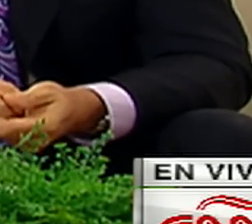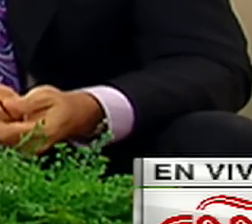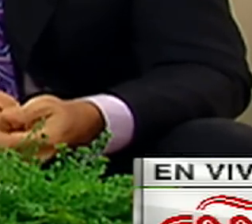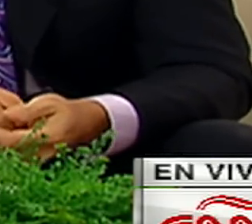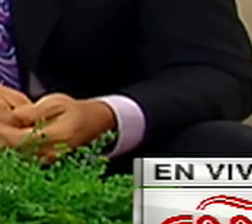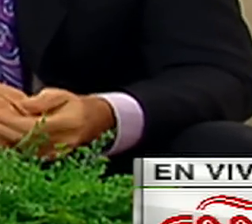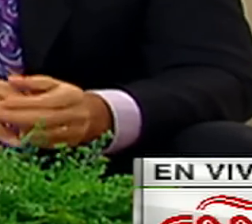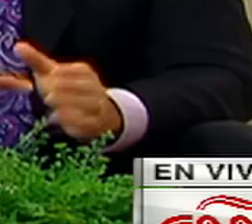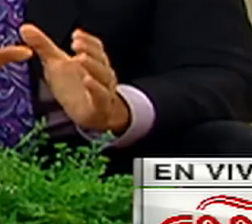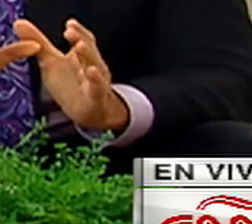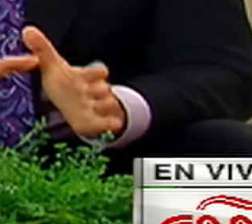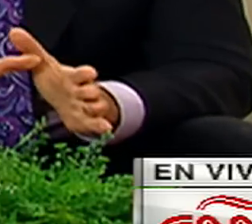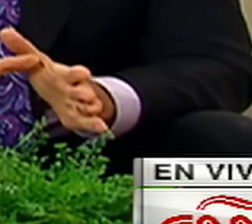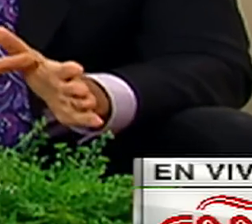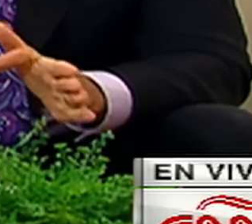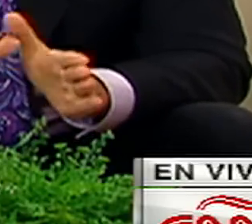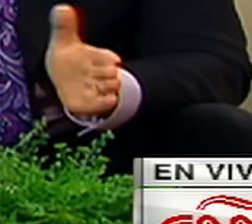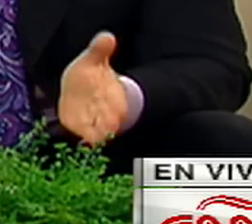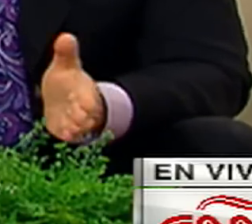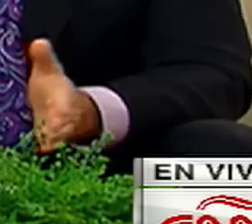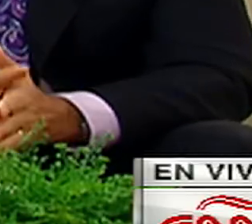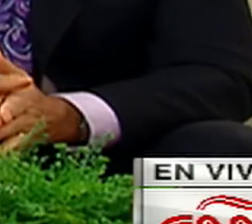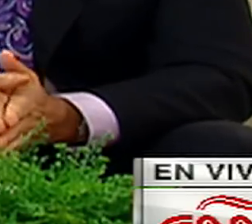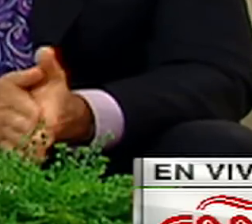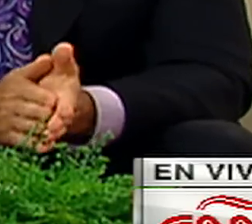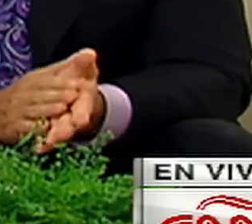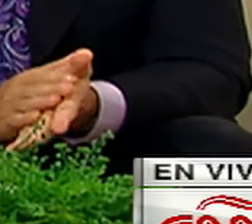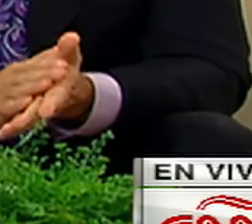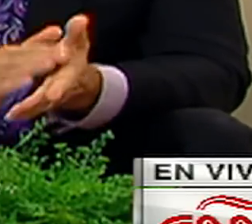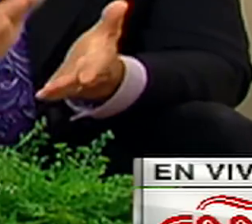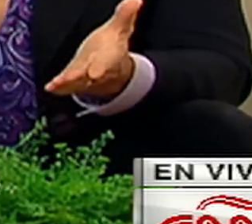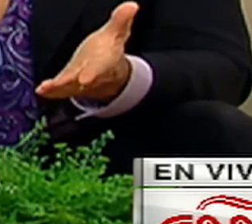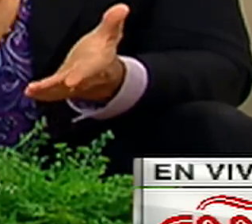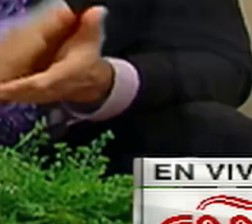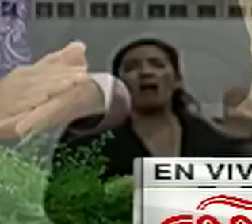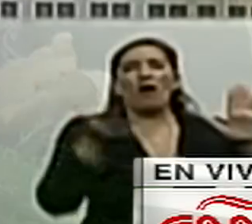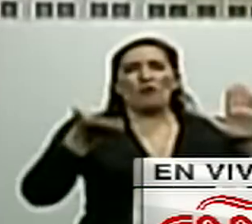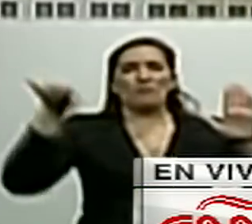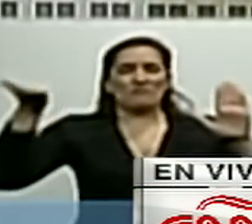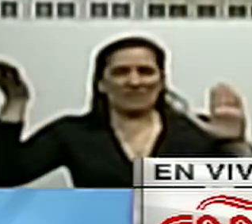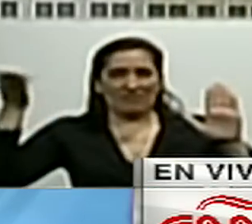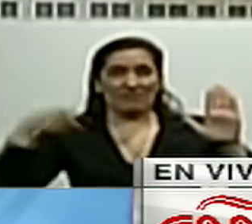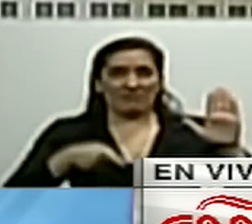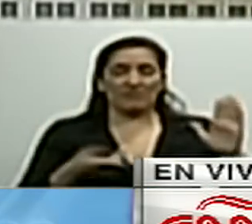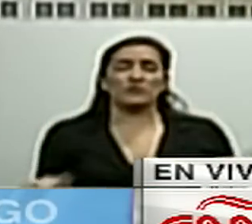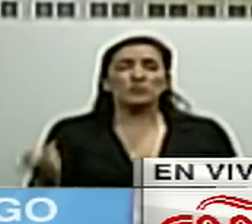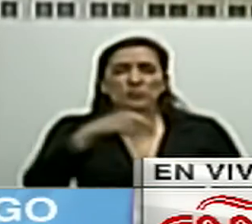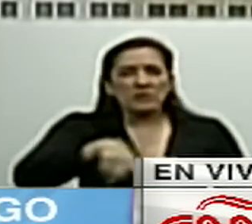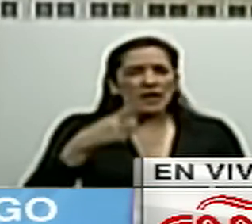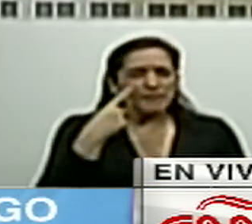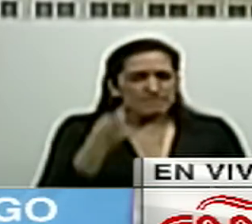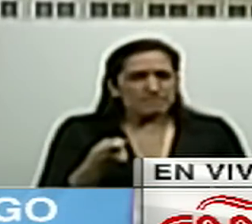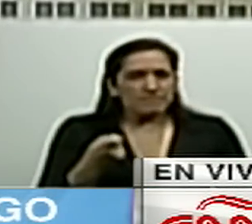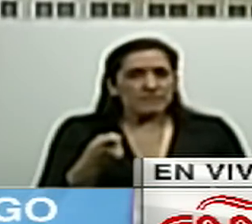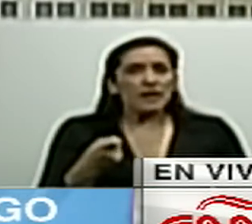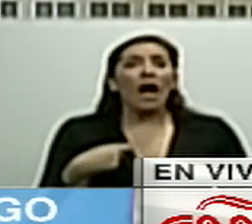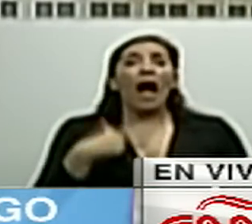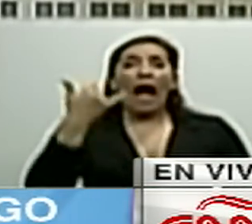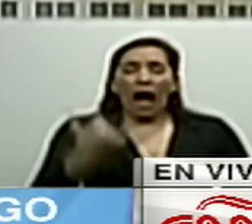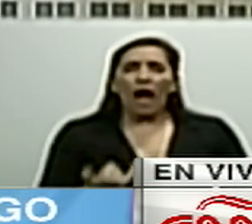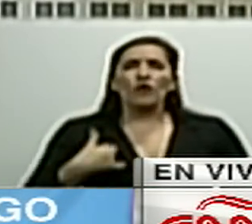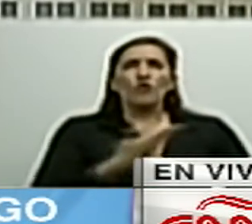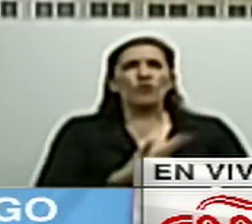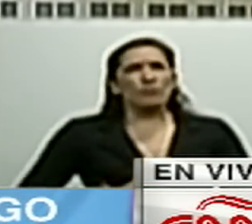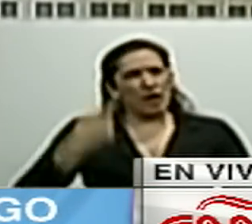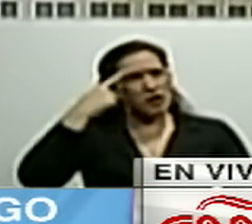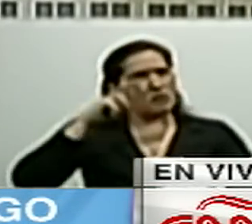puntos descendió la presidenta Argentina fue lo que dijo por si no la escucharon Ella dijo lo siguiente que van a tener